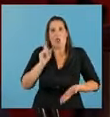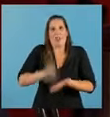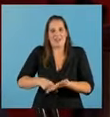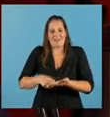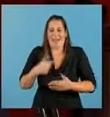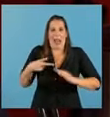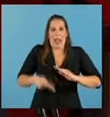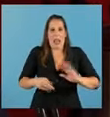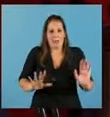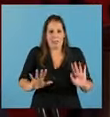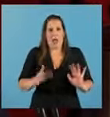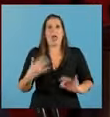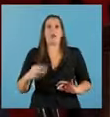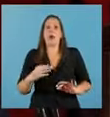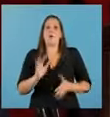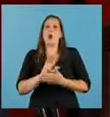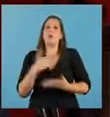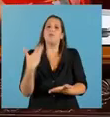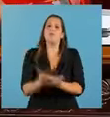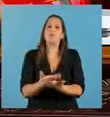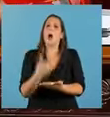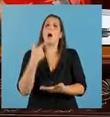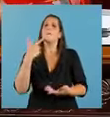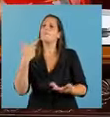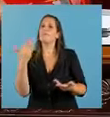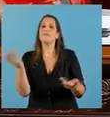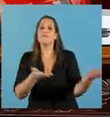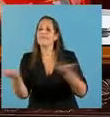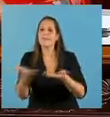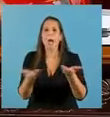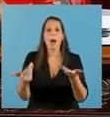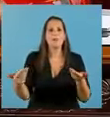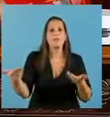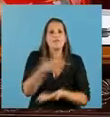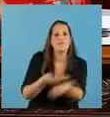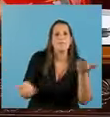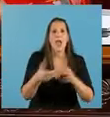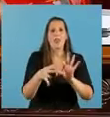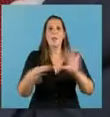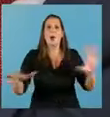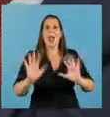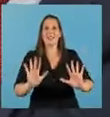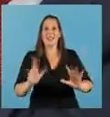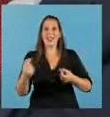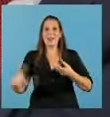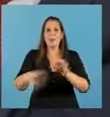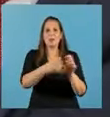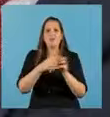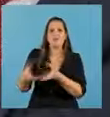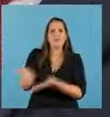dispuesto abrir cauces de participación novedosos en nuestro sistema democrático. Quiero desplegar esos